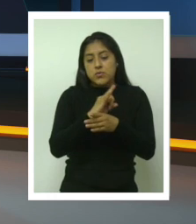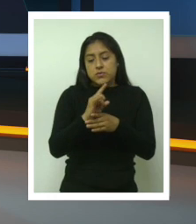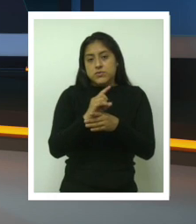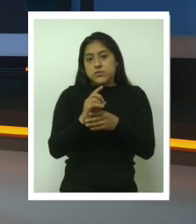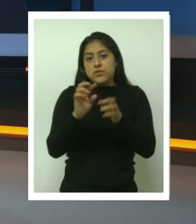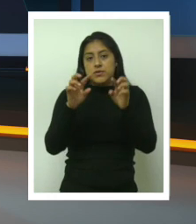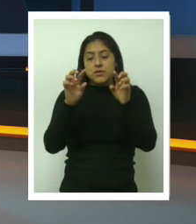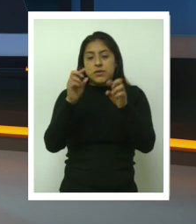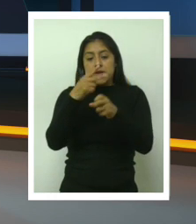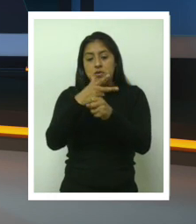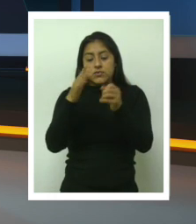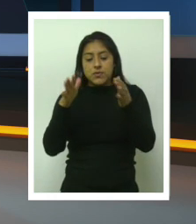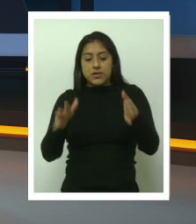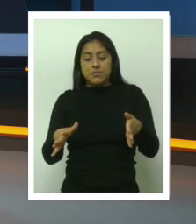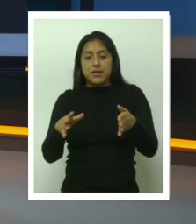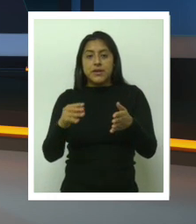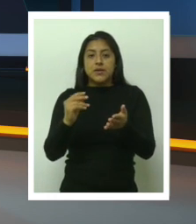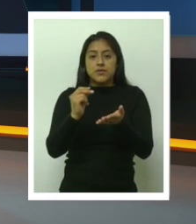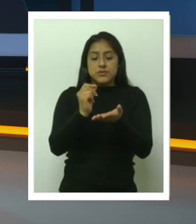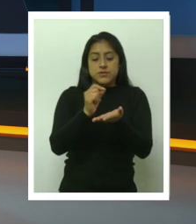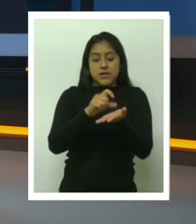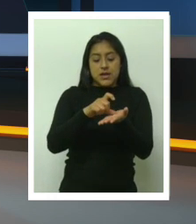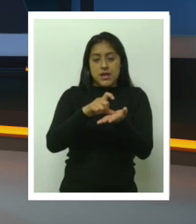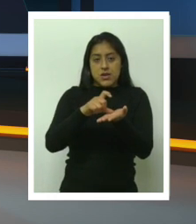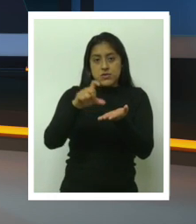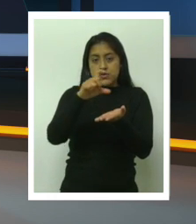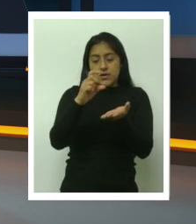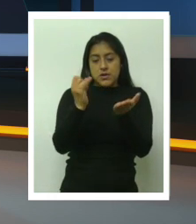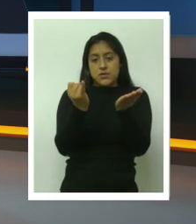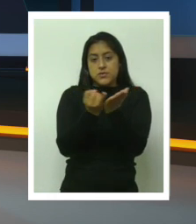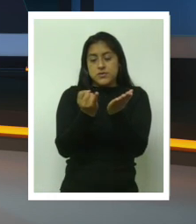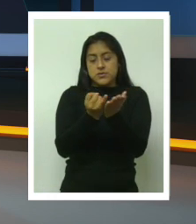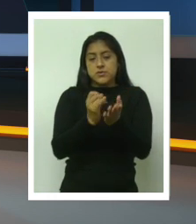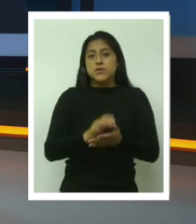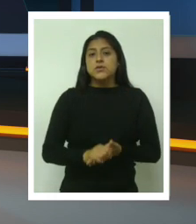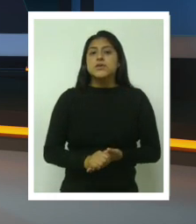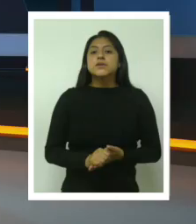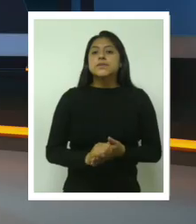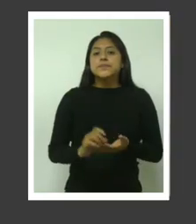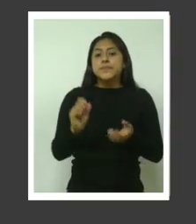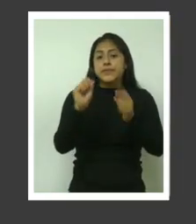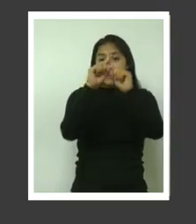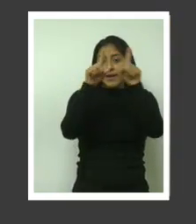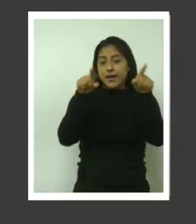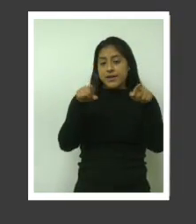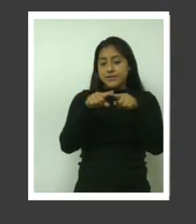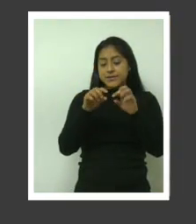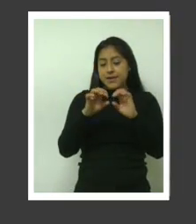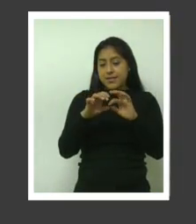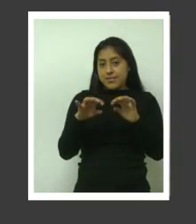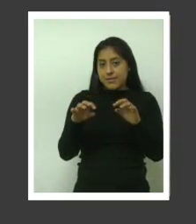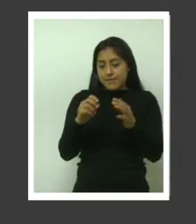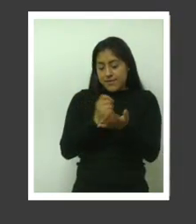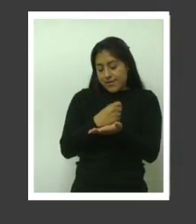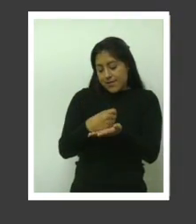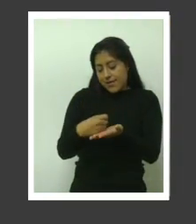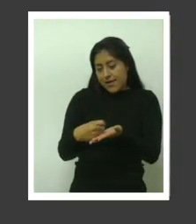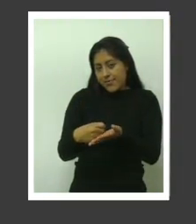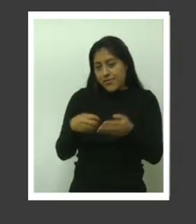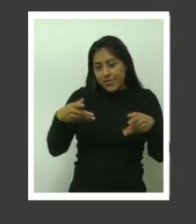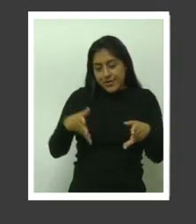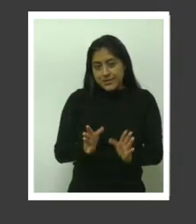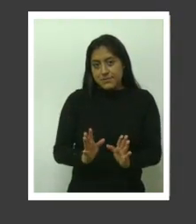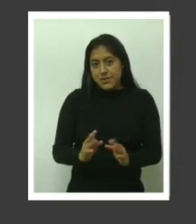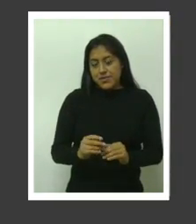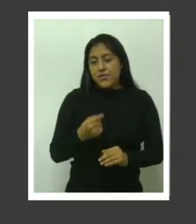las cuales la gente acude a las oficinas de RENAP. Edgar López nos indica al respecto. El certificado de nacimiento brinda